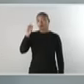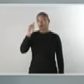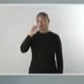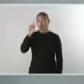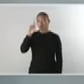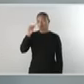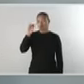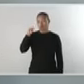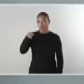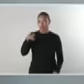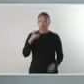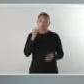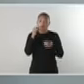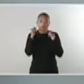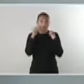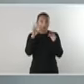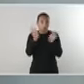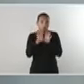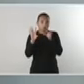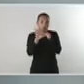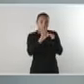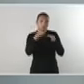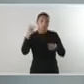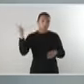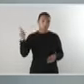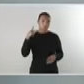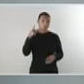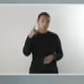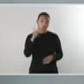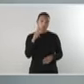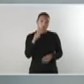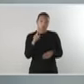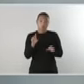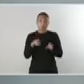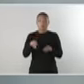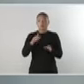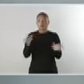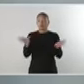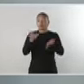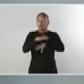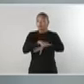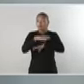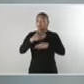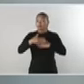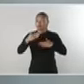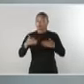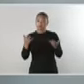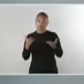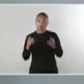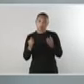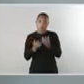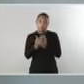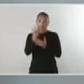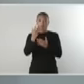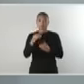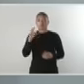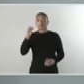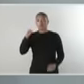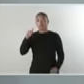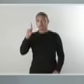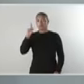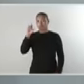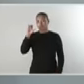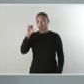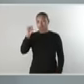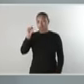político en lo particular la transición solo nos trajo complicidad nos engañaron